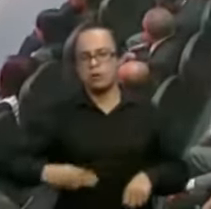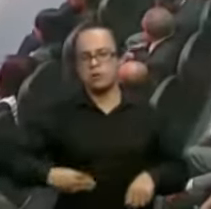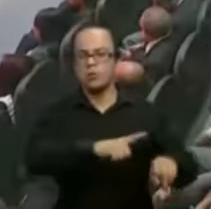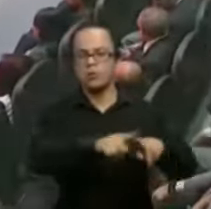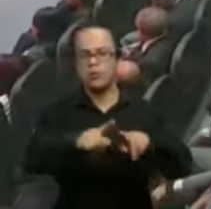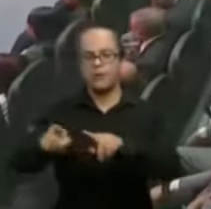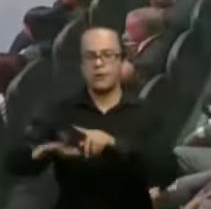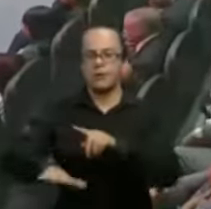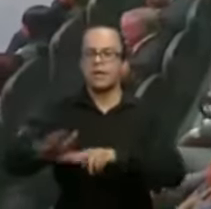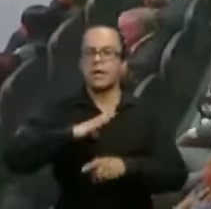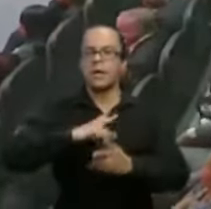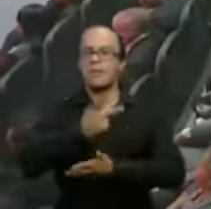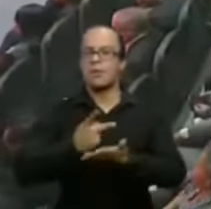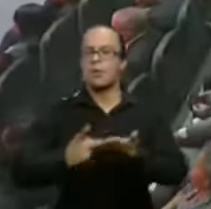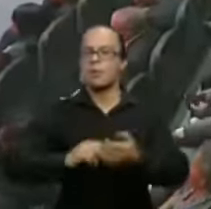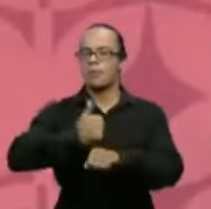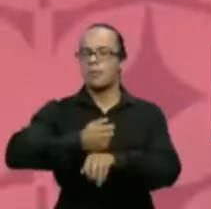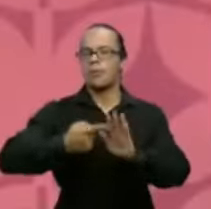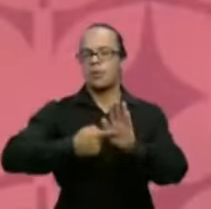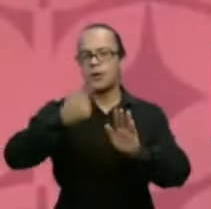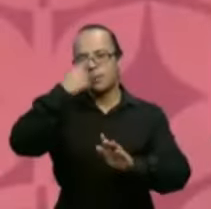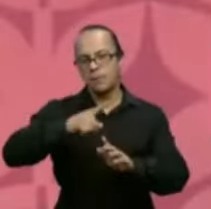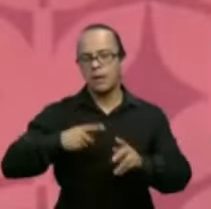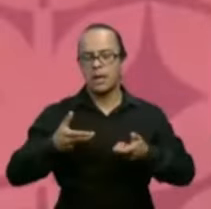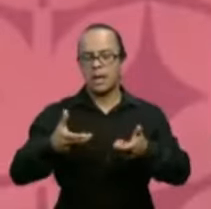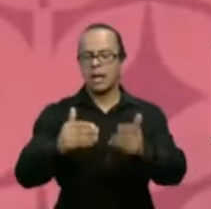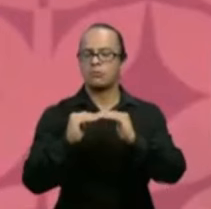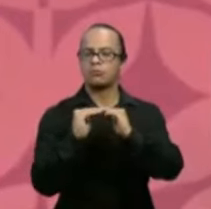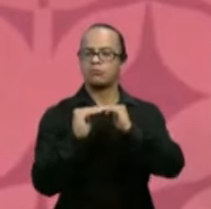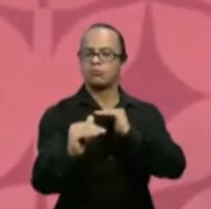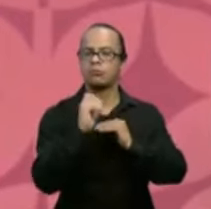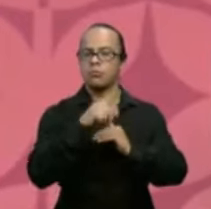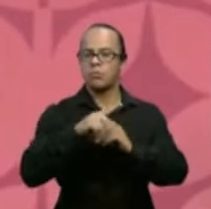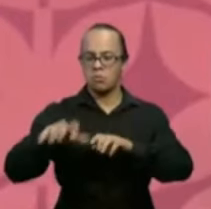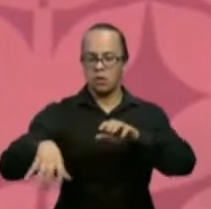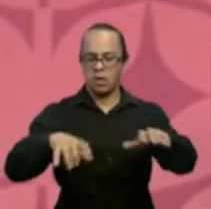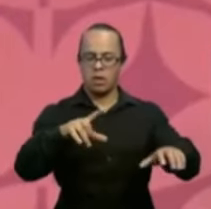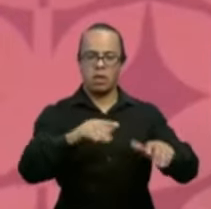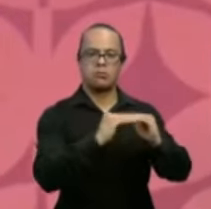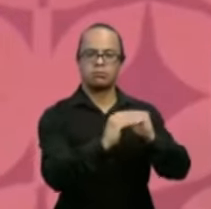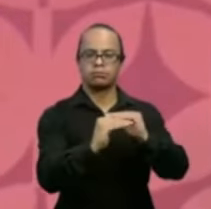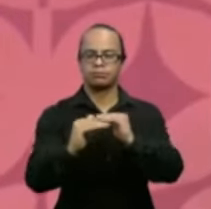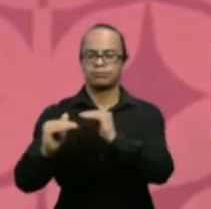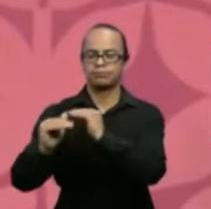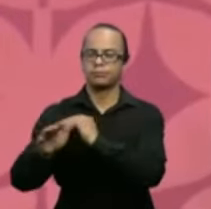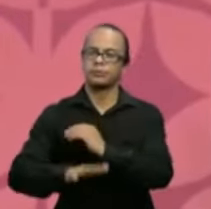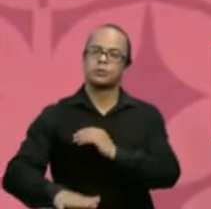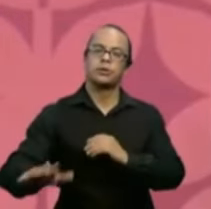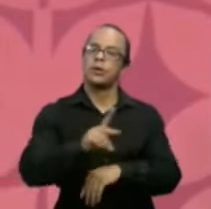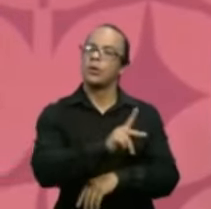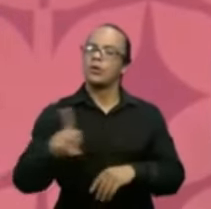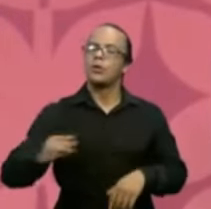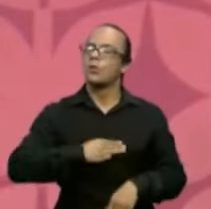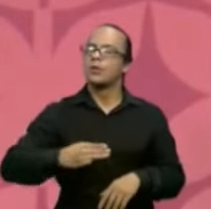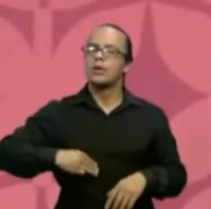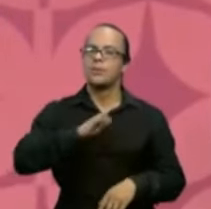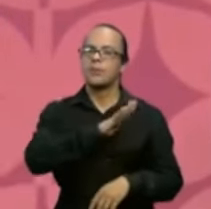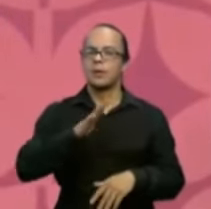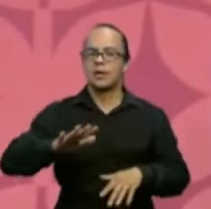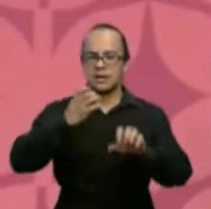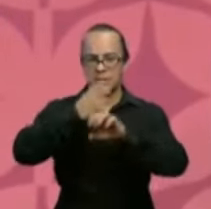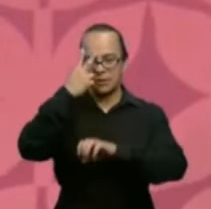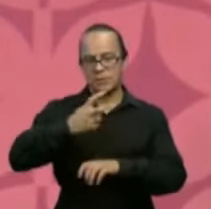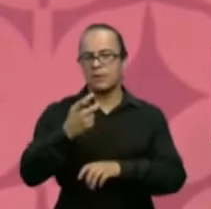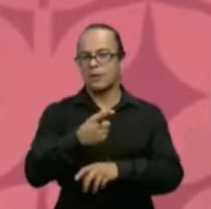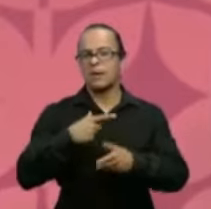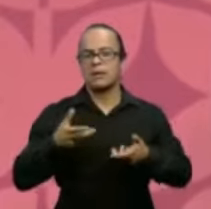un programa emergente de repavimentación y de bacheo que vivimos por todos lados y en todos los municipios. Hay que